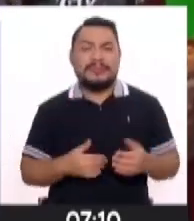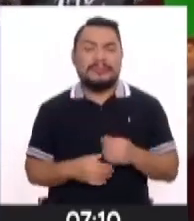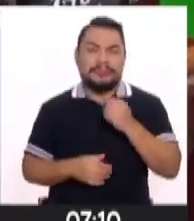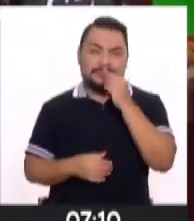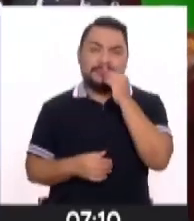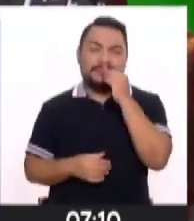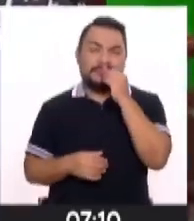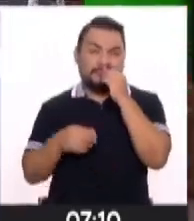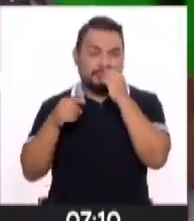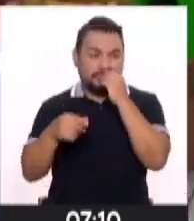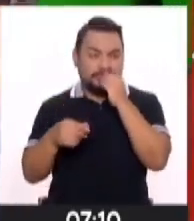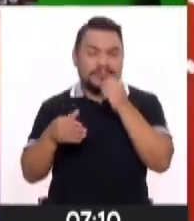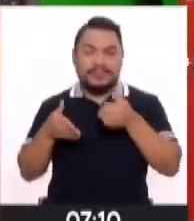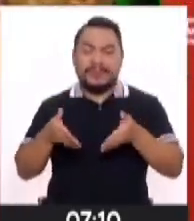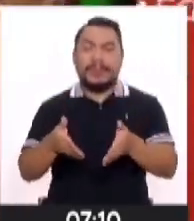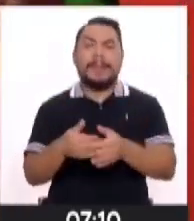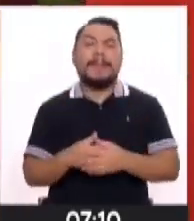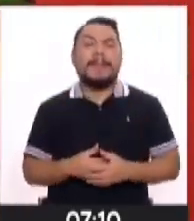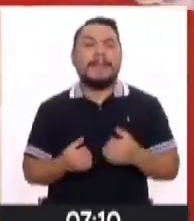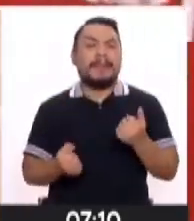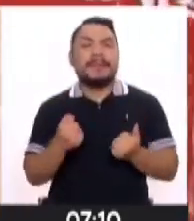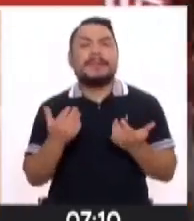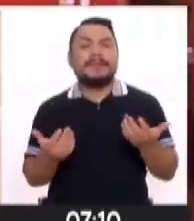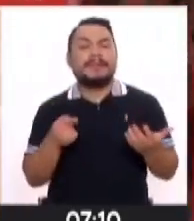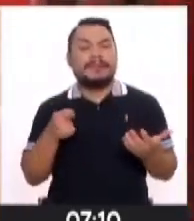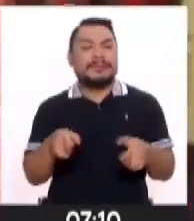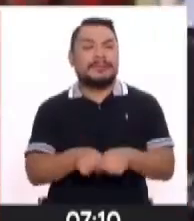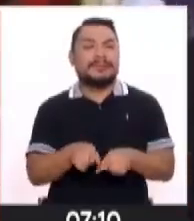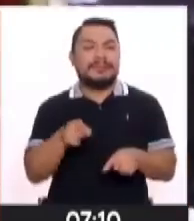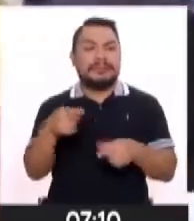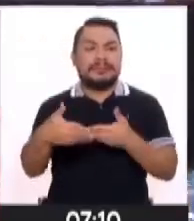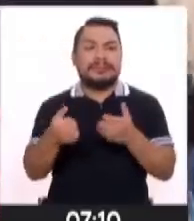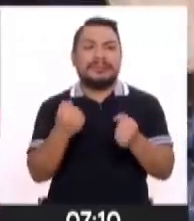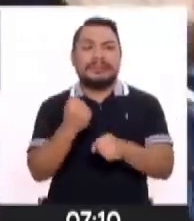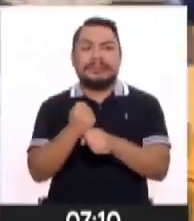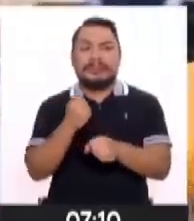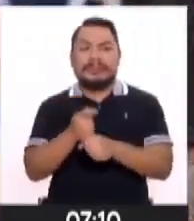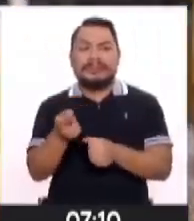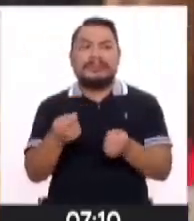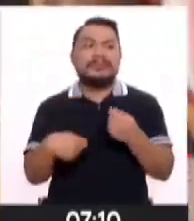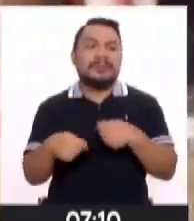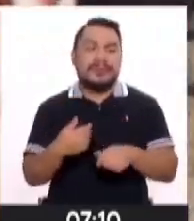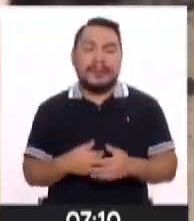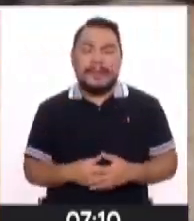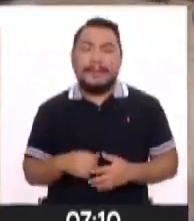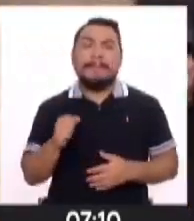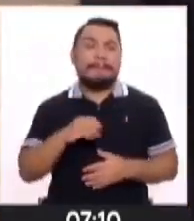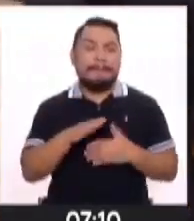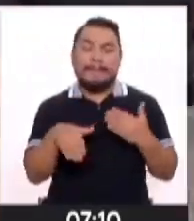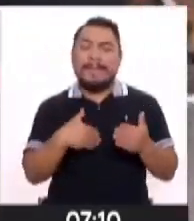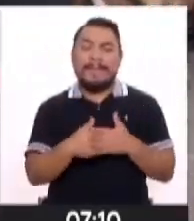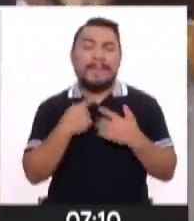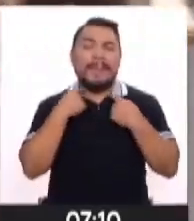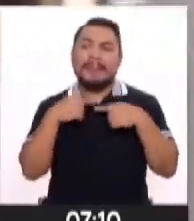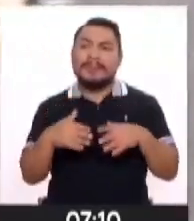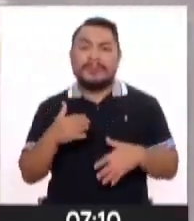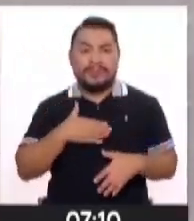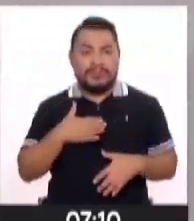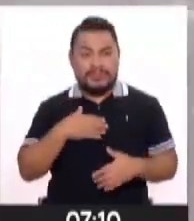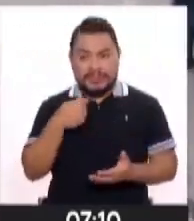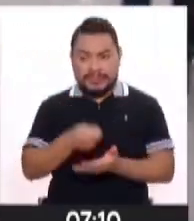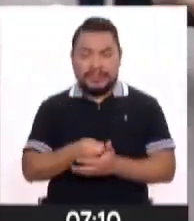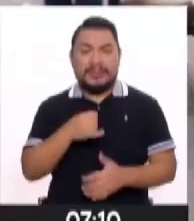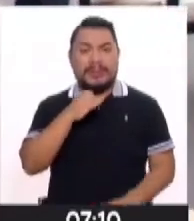tránsito peatonal, de transporte, y también en este caso usted es su negocio también. Claro, lógico. A todos perjudica, a todo lo que... Y nosotros pagamos